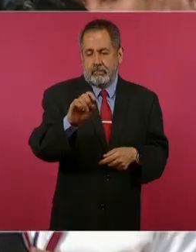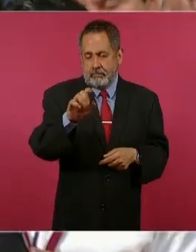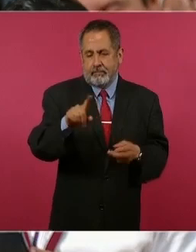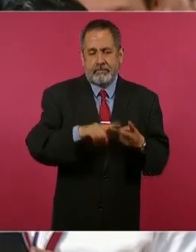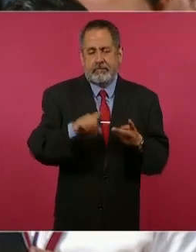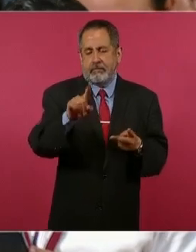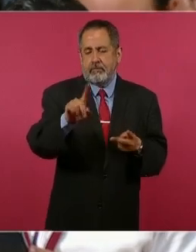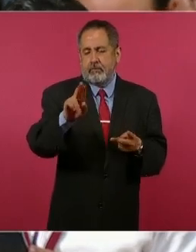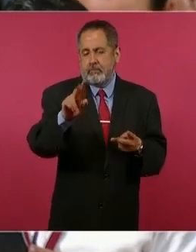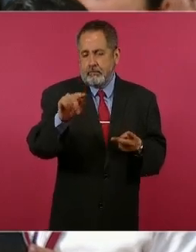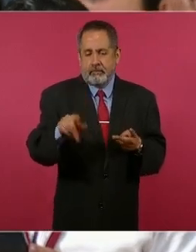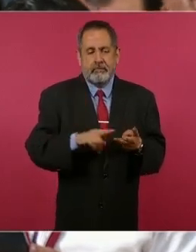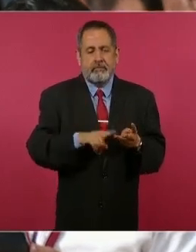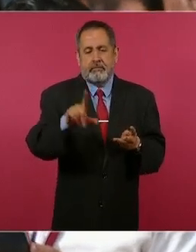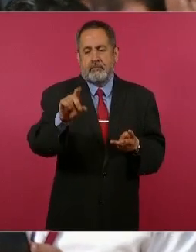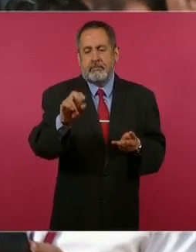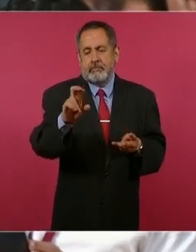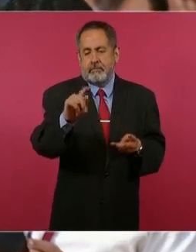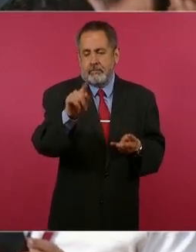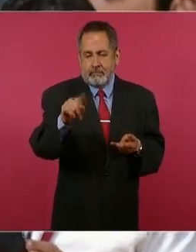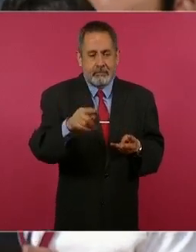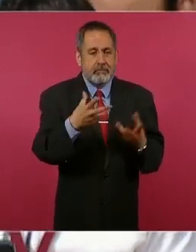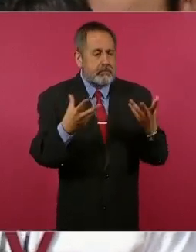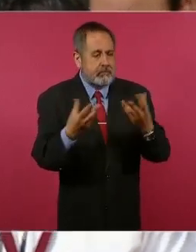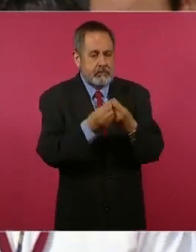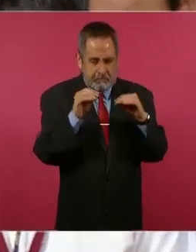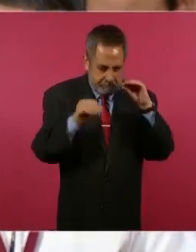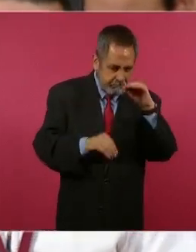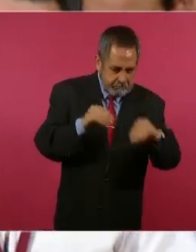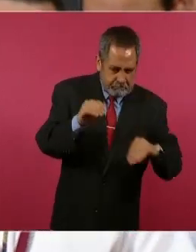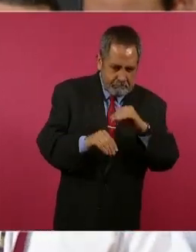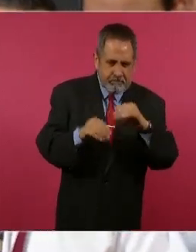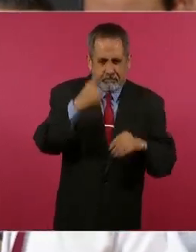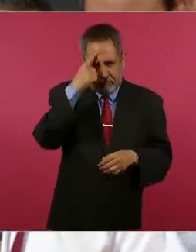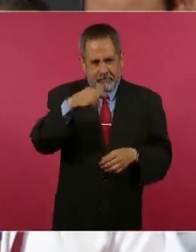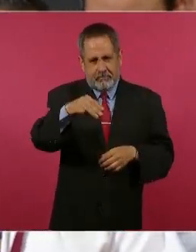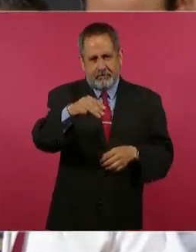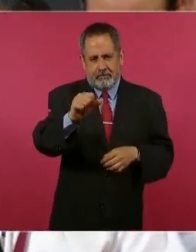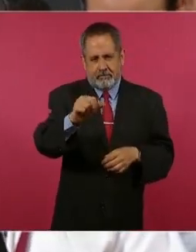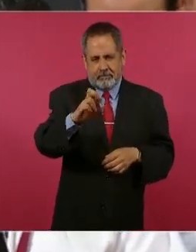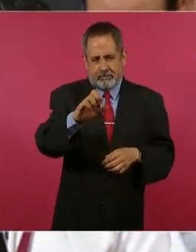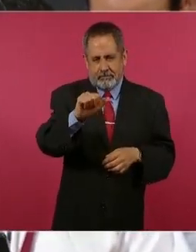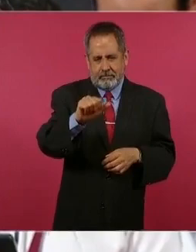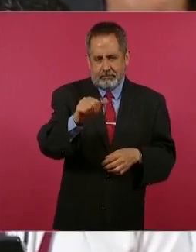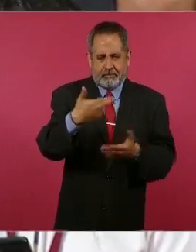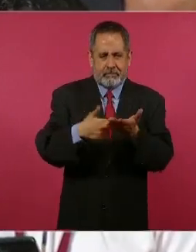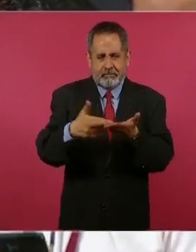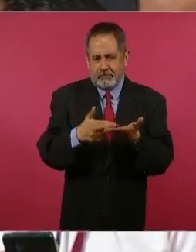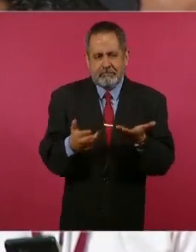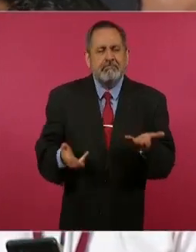Zurita y Lorenzo Córdoba participaron de esa estructura que al final acabó pues